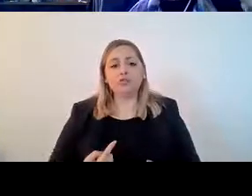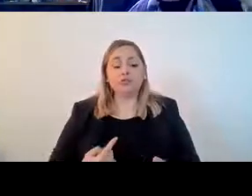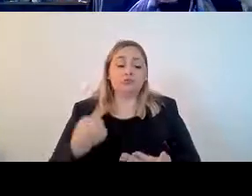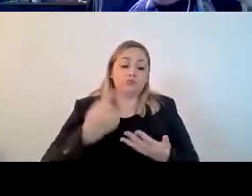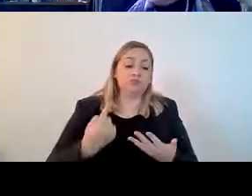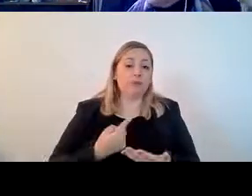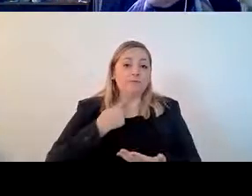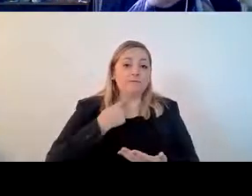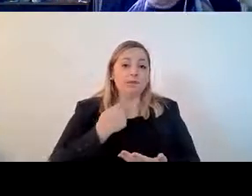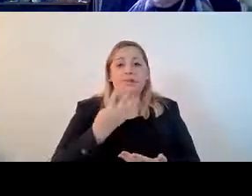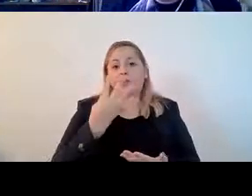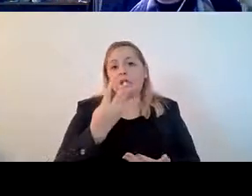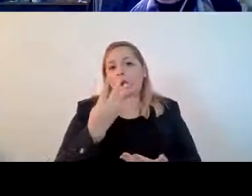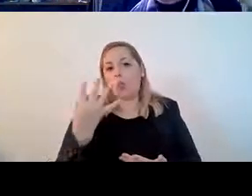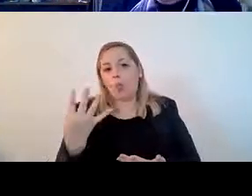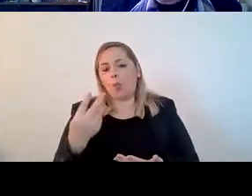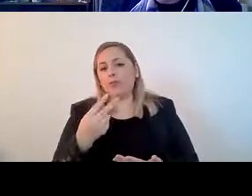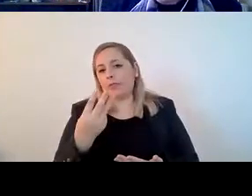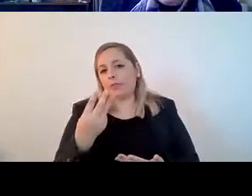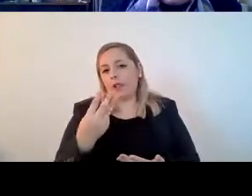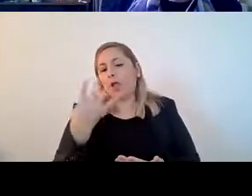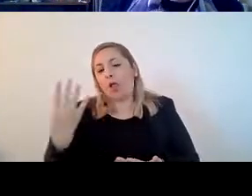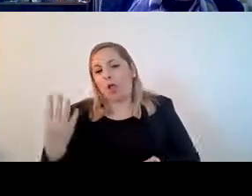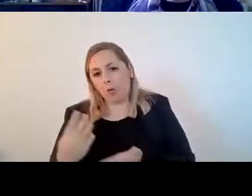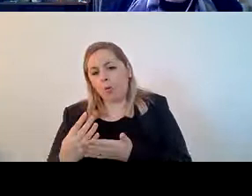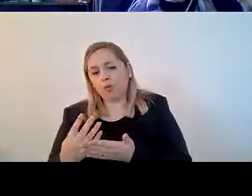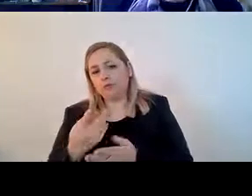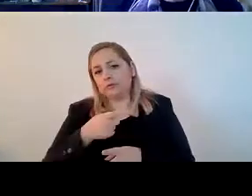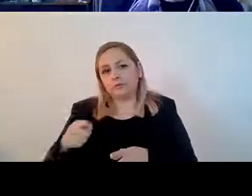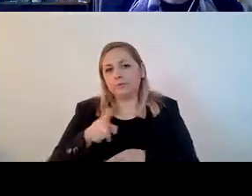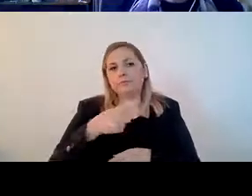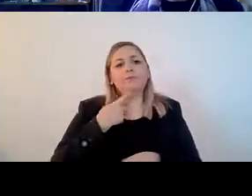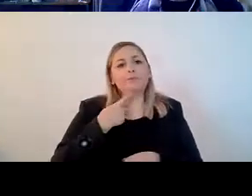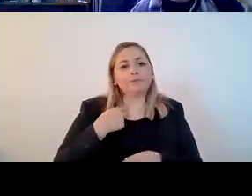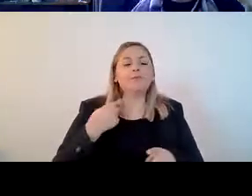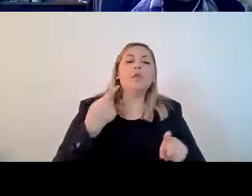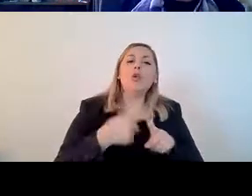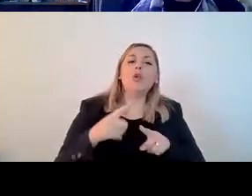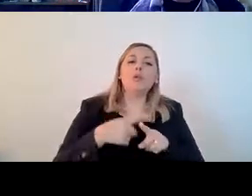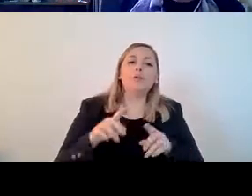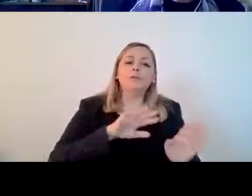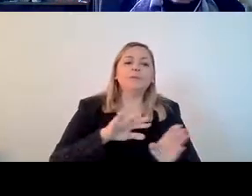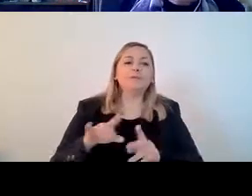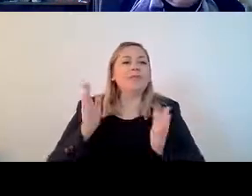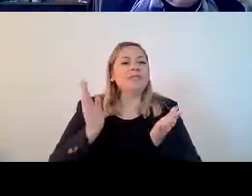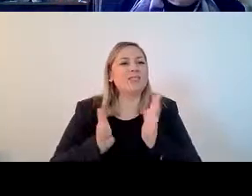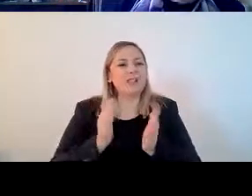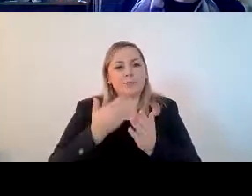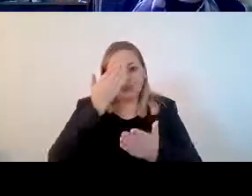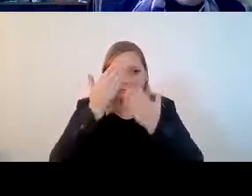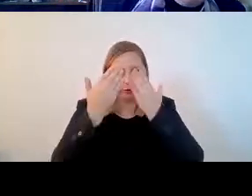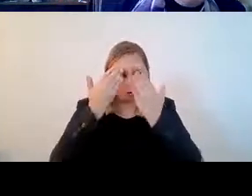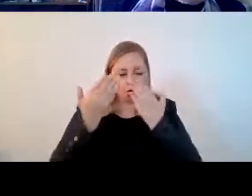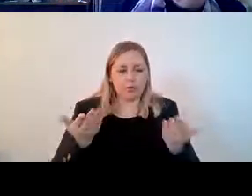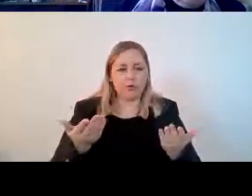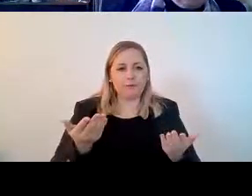las 3-4 semanas. Eso es interesante. Y tenemos los tratamientos psicológicos